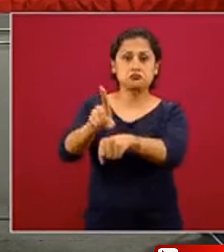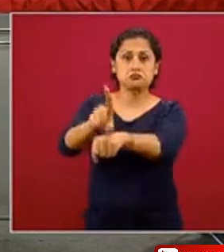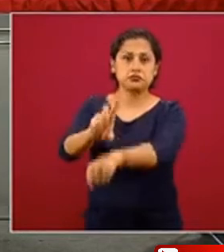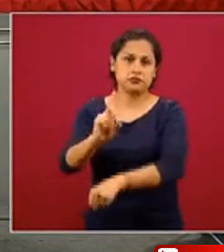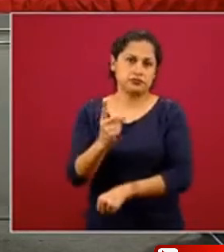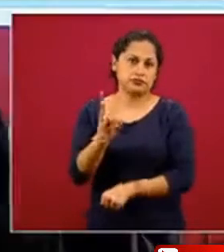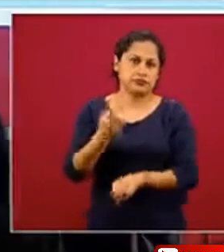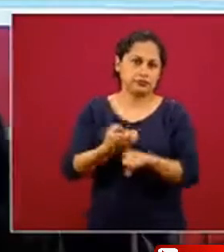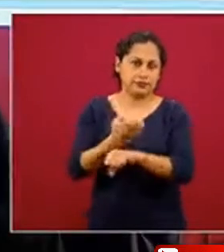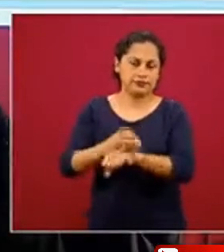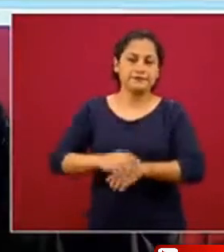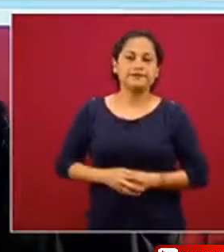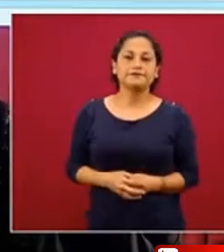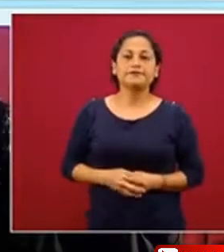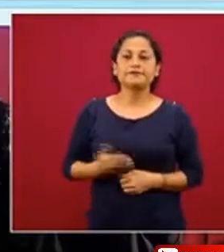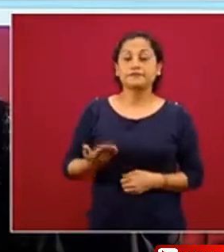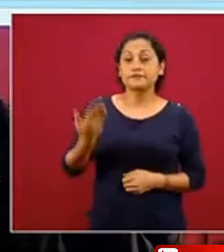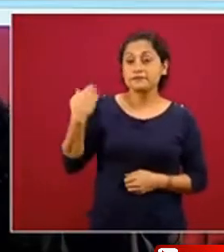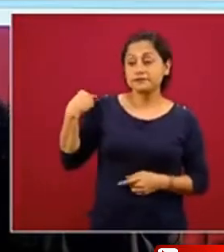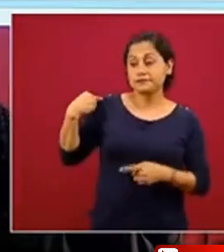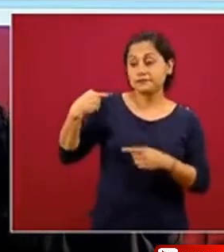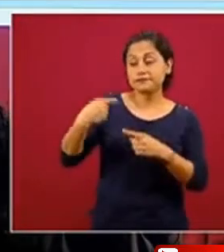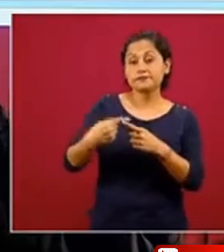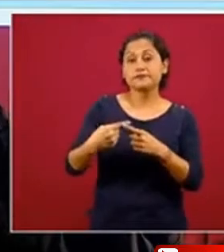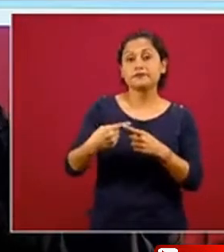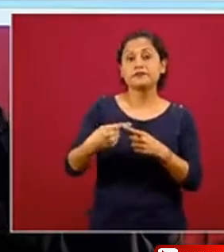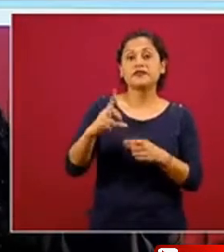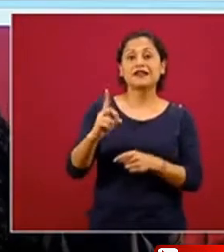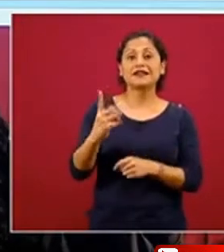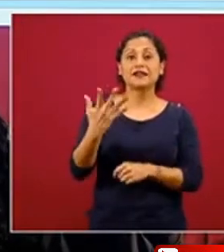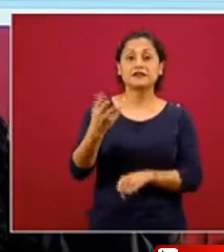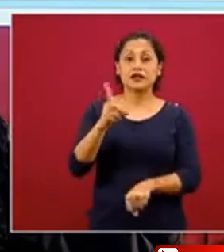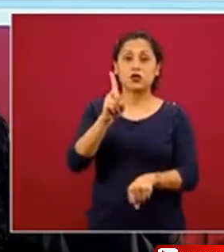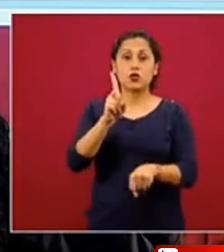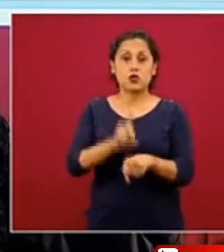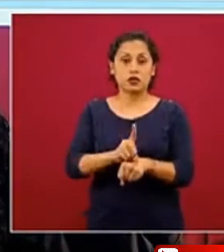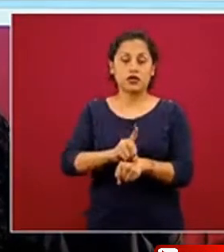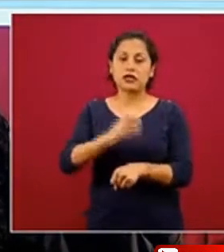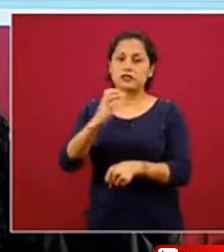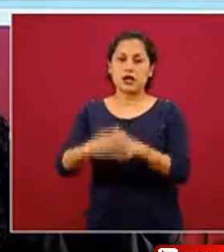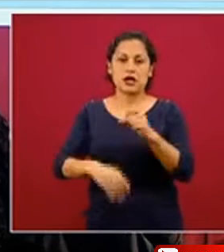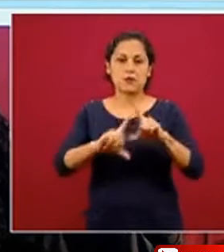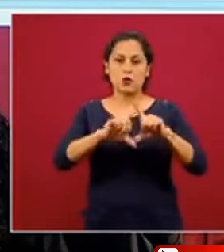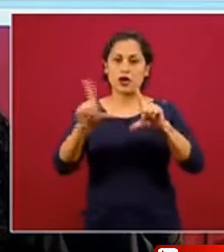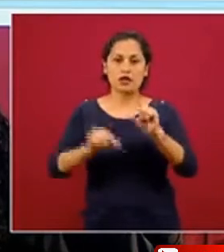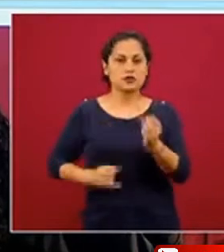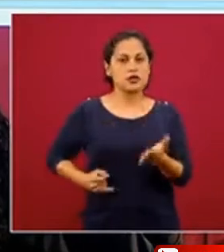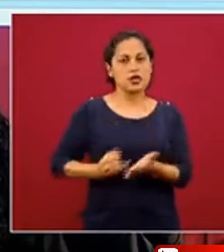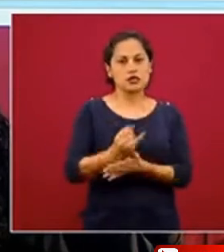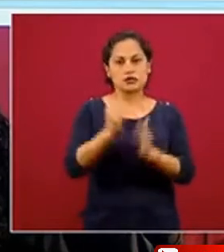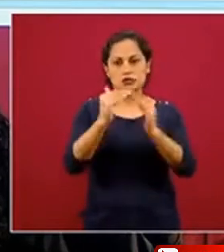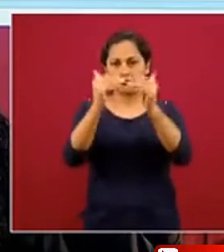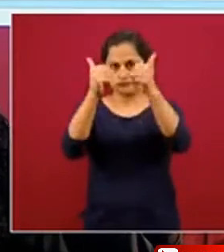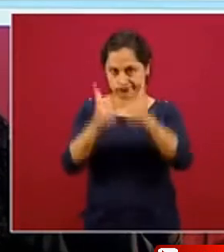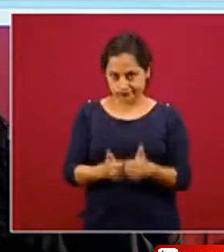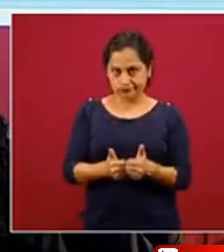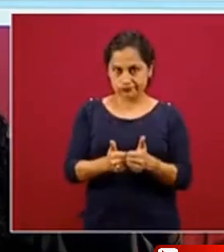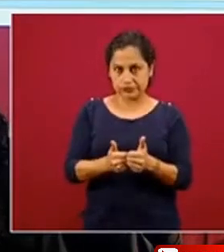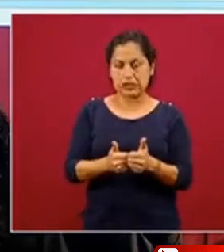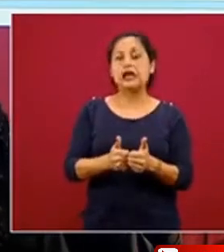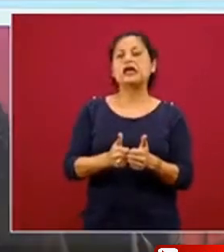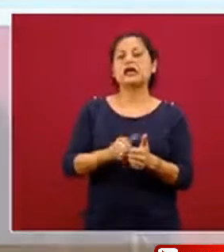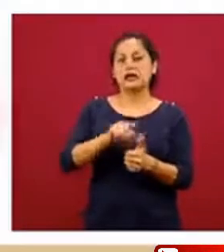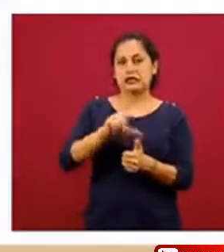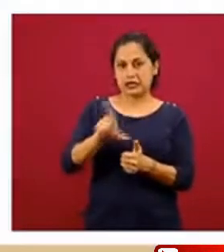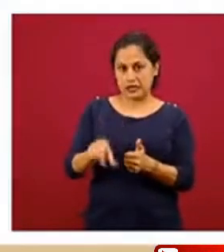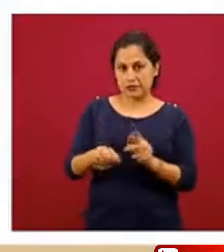Tenemos 35 días desde que terminó la Jornada Nacional de Sana Distancia como jornada nacional y precisamente empezó